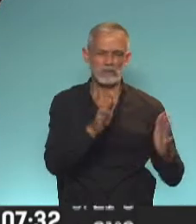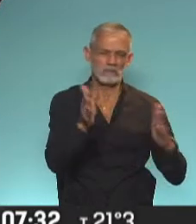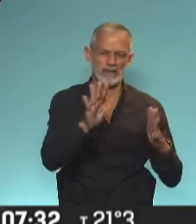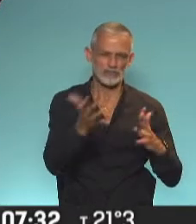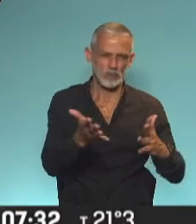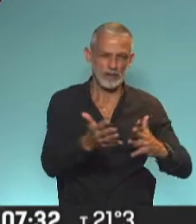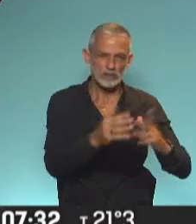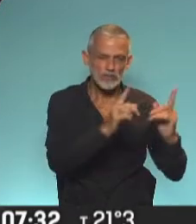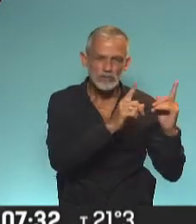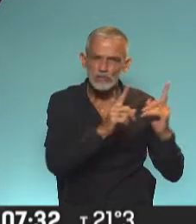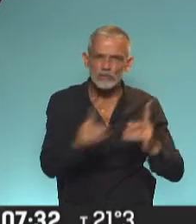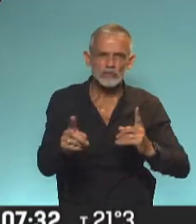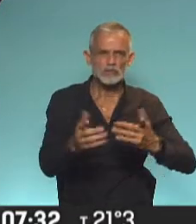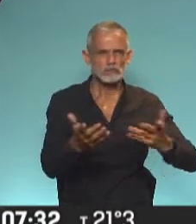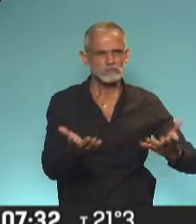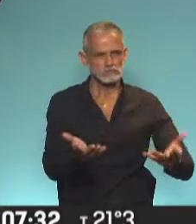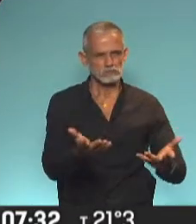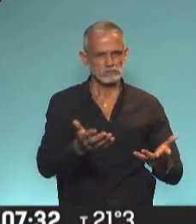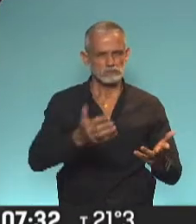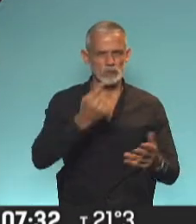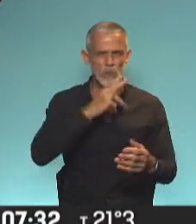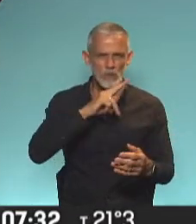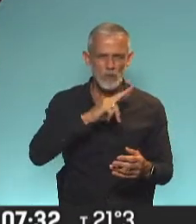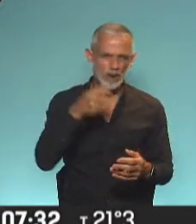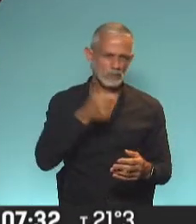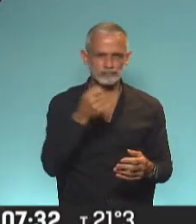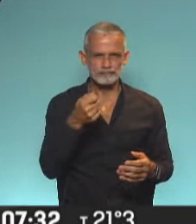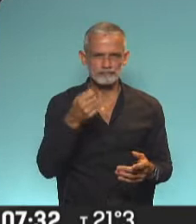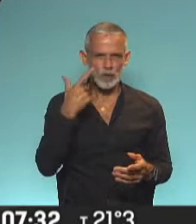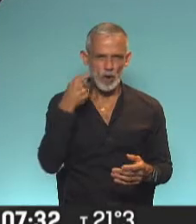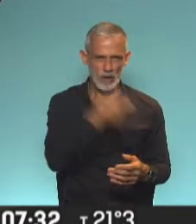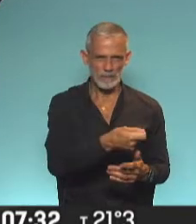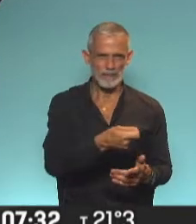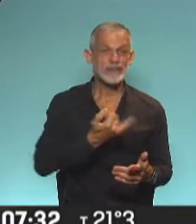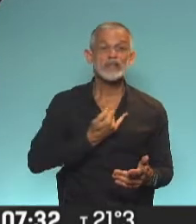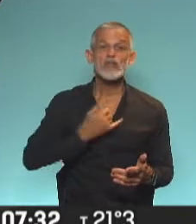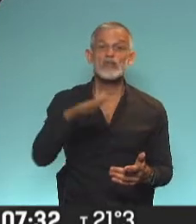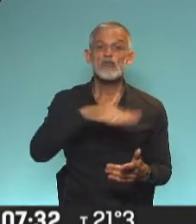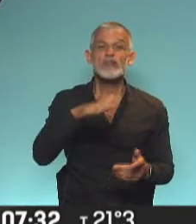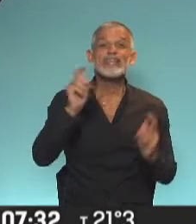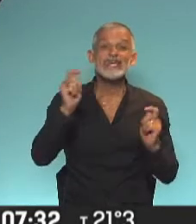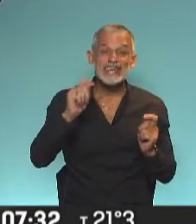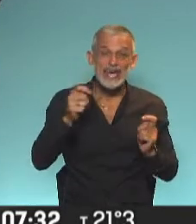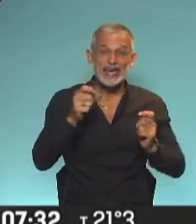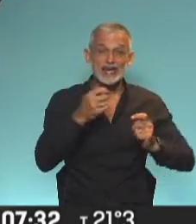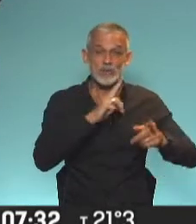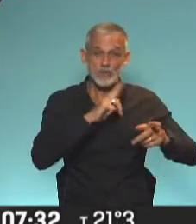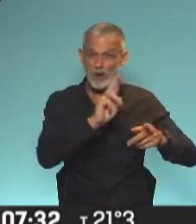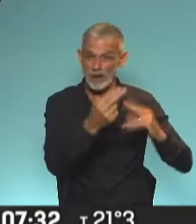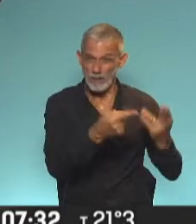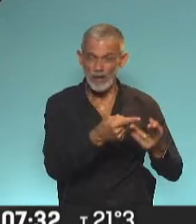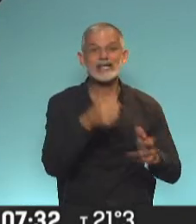que se mantiene constante. Sí, uno cada 29 horas es terrible, ese promedio, ¿no? Exactamente. ¿Dónde y por quiénes fueron esos femicidios?